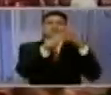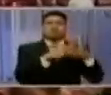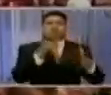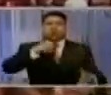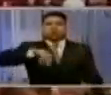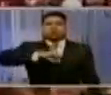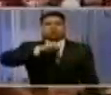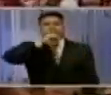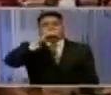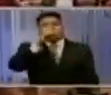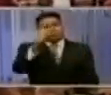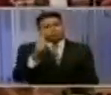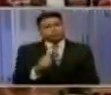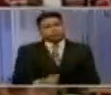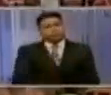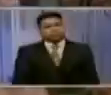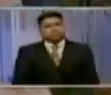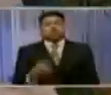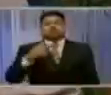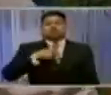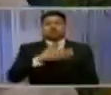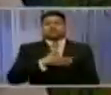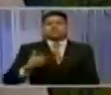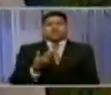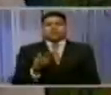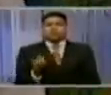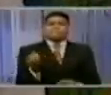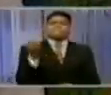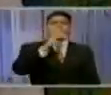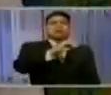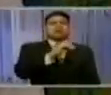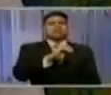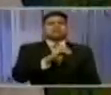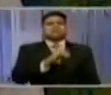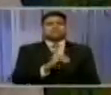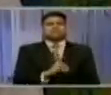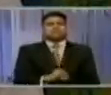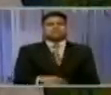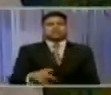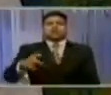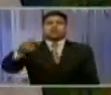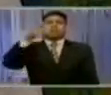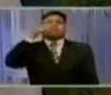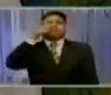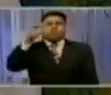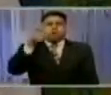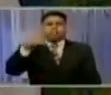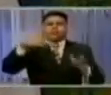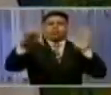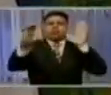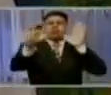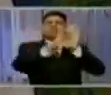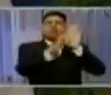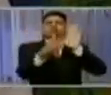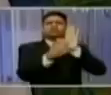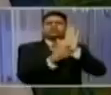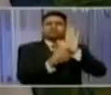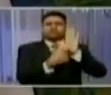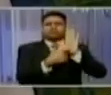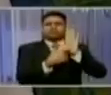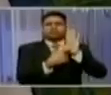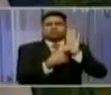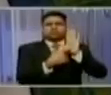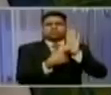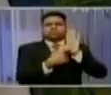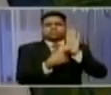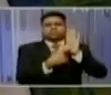y yo quiero agregar pueblo constitucionalista, porque en esta etapa estamos defendiendo